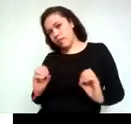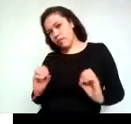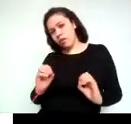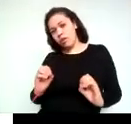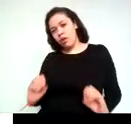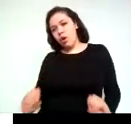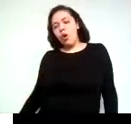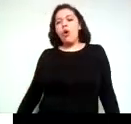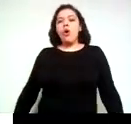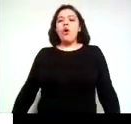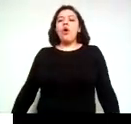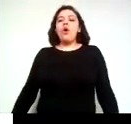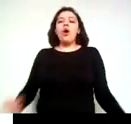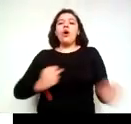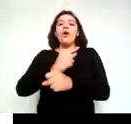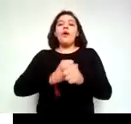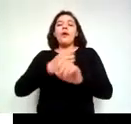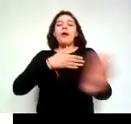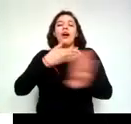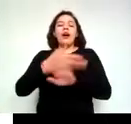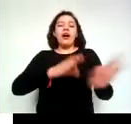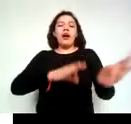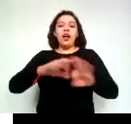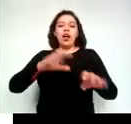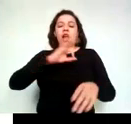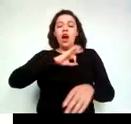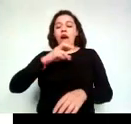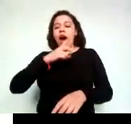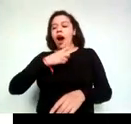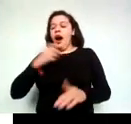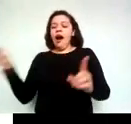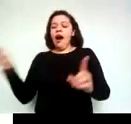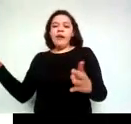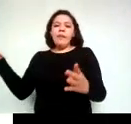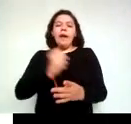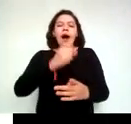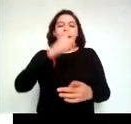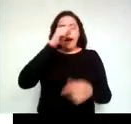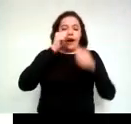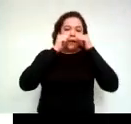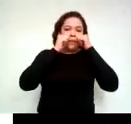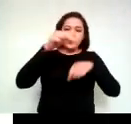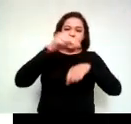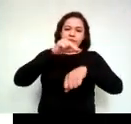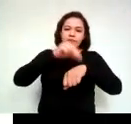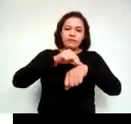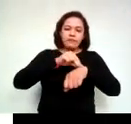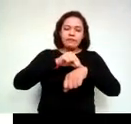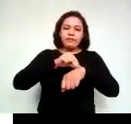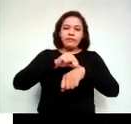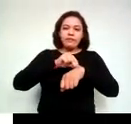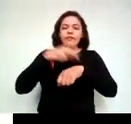a violencia laboral, nos pide canalizarlo a atención médica. Pues por eso es muy importante lo que les decía. Si